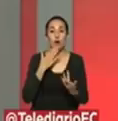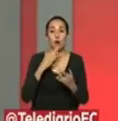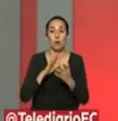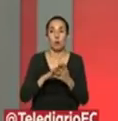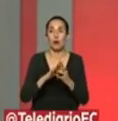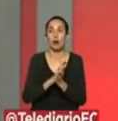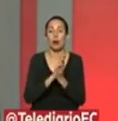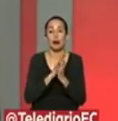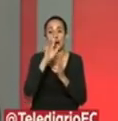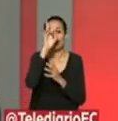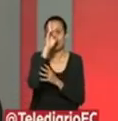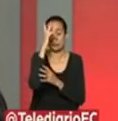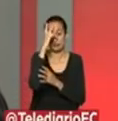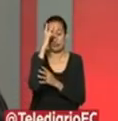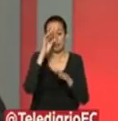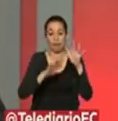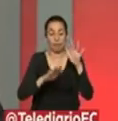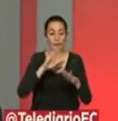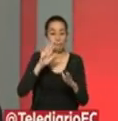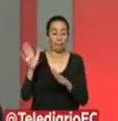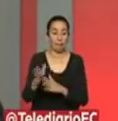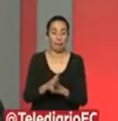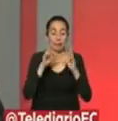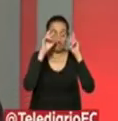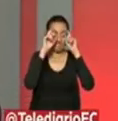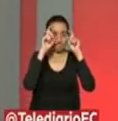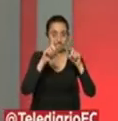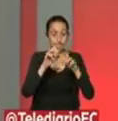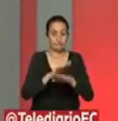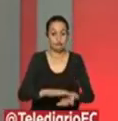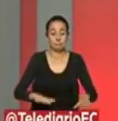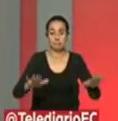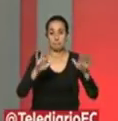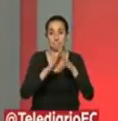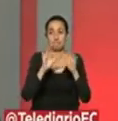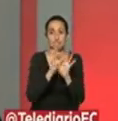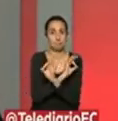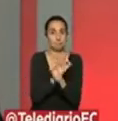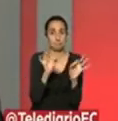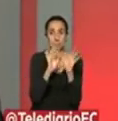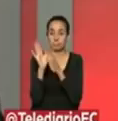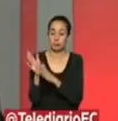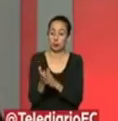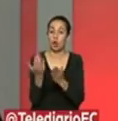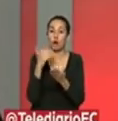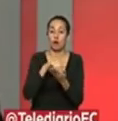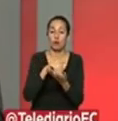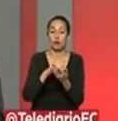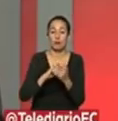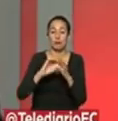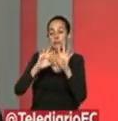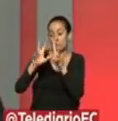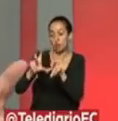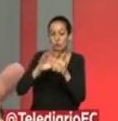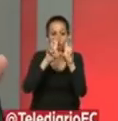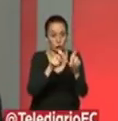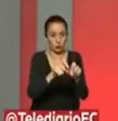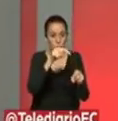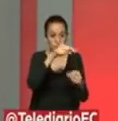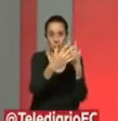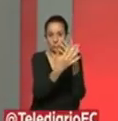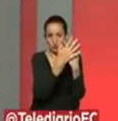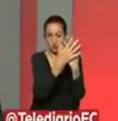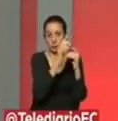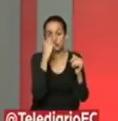para corregir errores, para fiscalizar, para que los corruptos no solamente vayan presos, conforme a la fiscalía